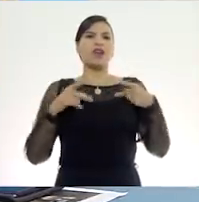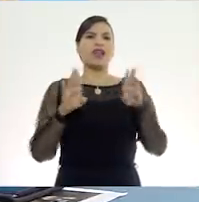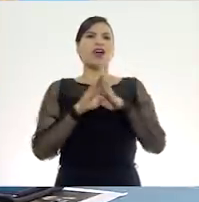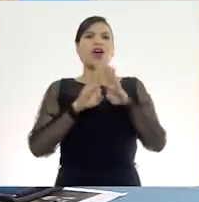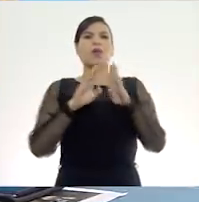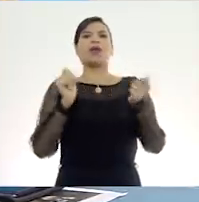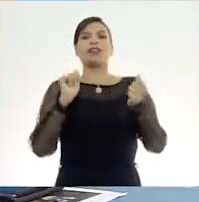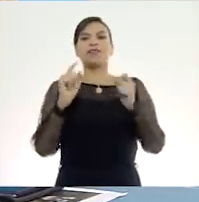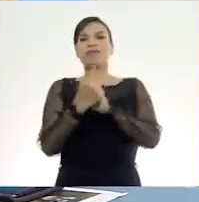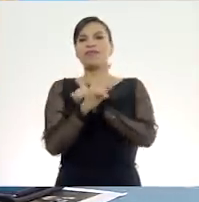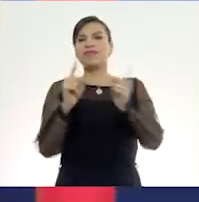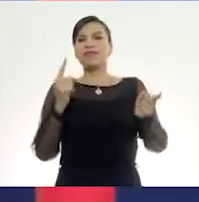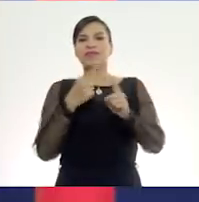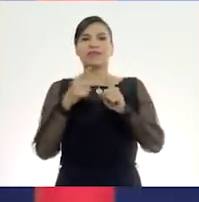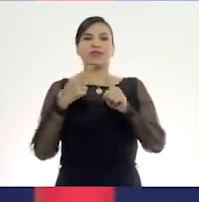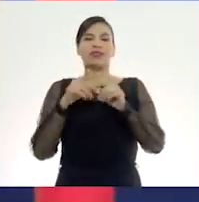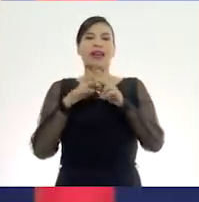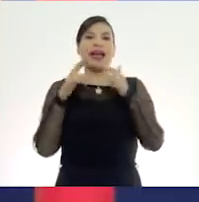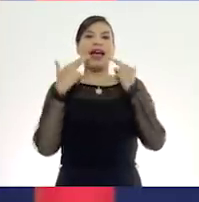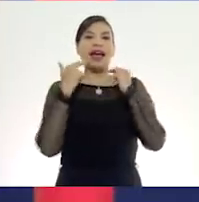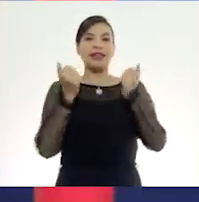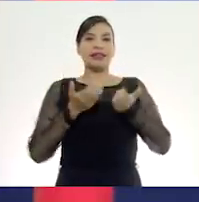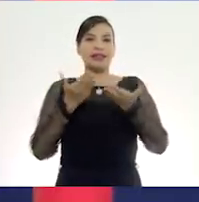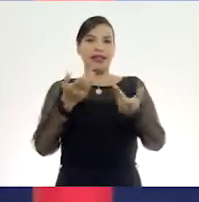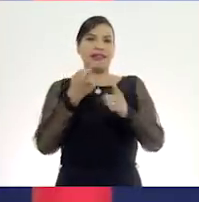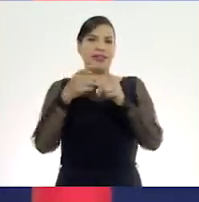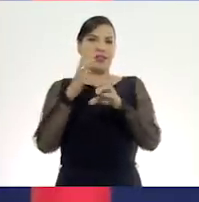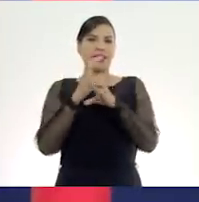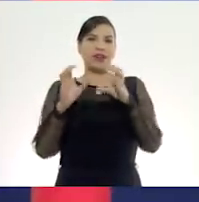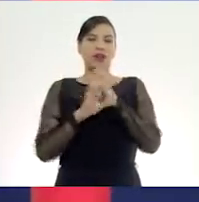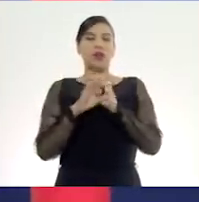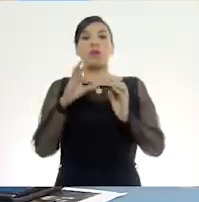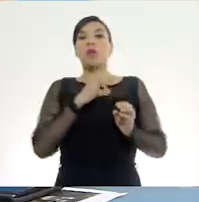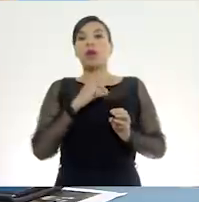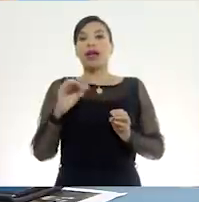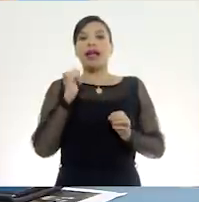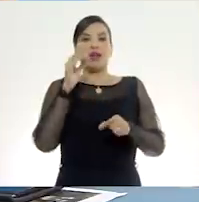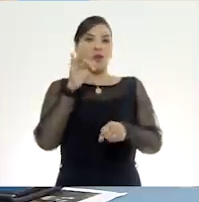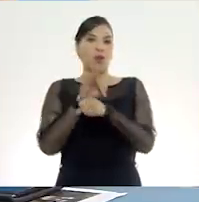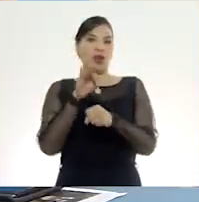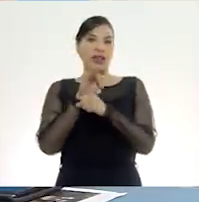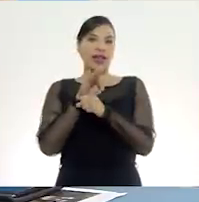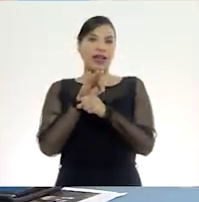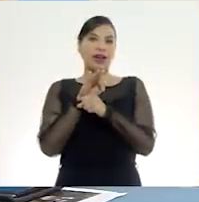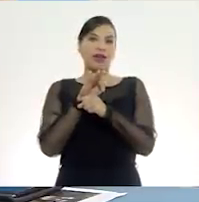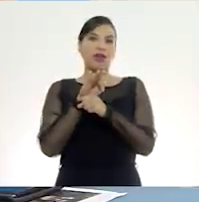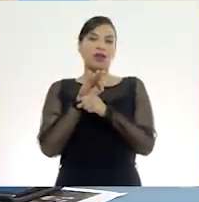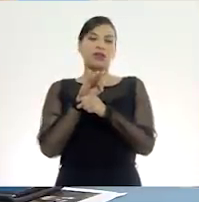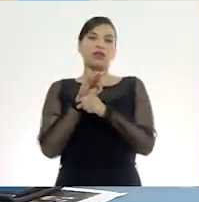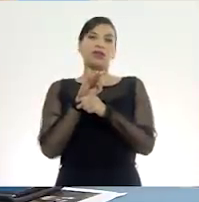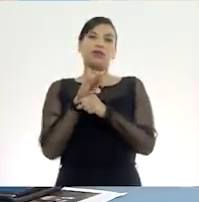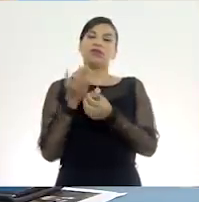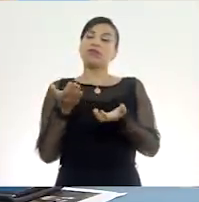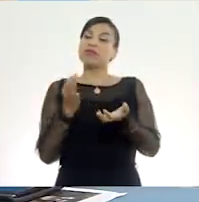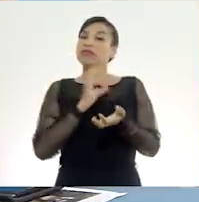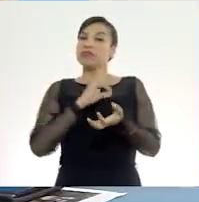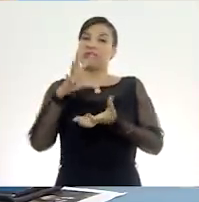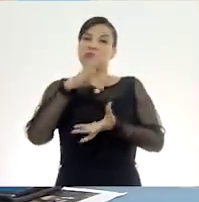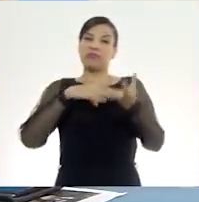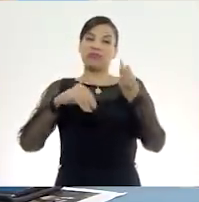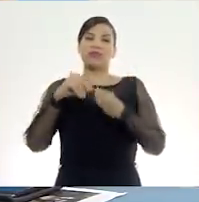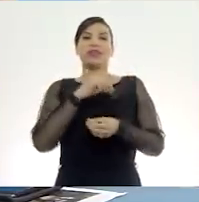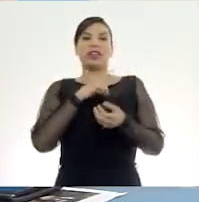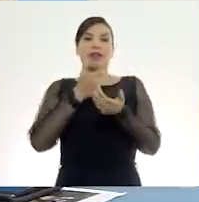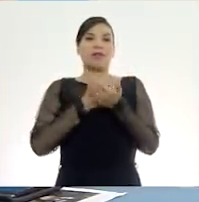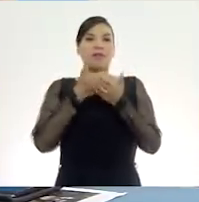El señor hacendado les ofrecía esto, dentro de otras cosas, la posibilidad de protegerlos. Obviamente, a cambio, había que hacer un